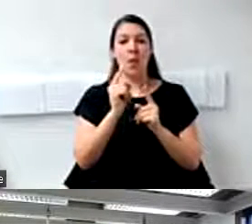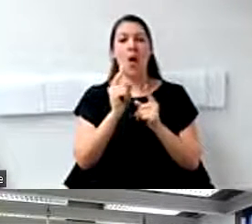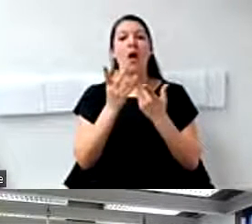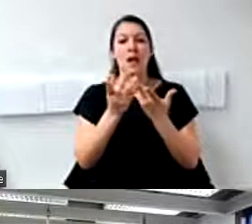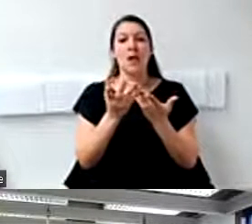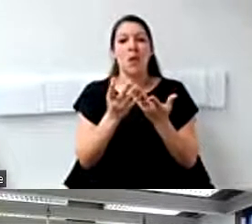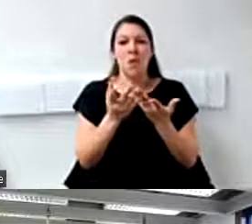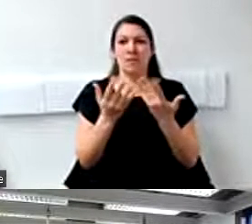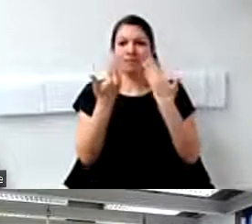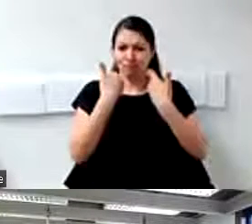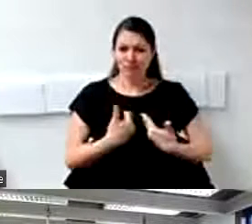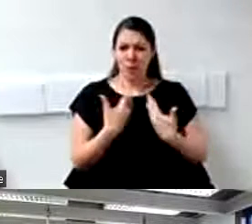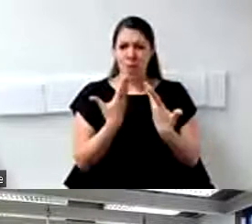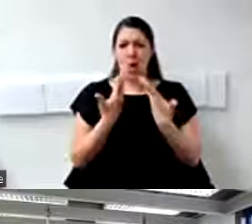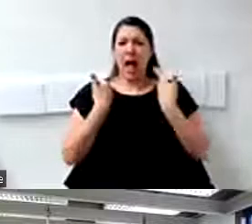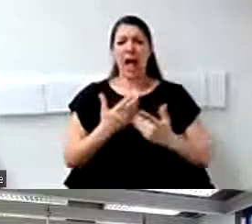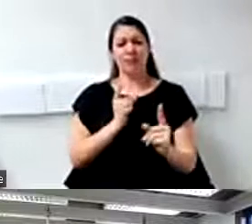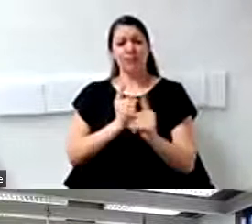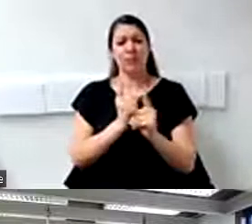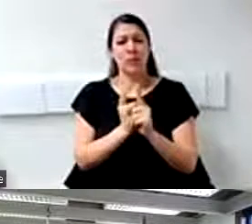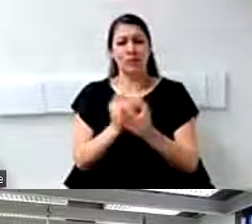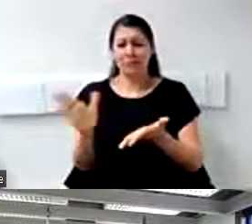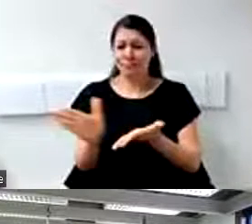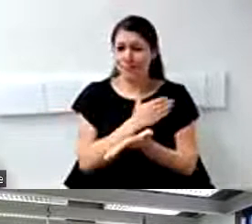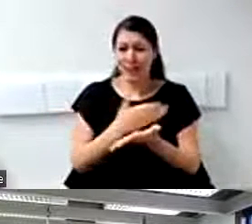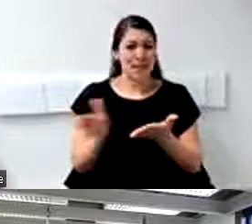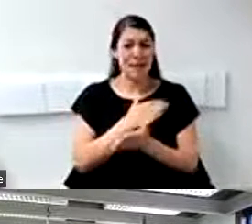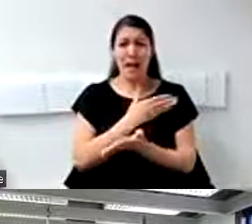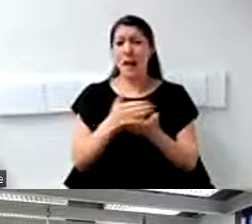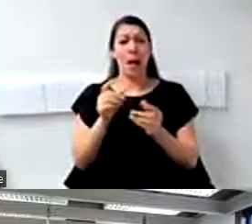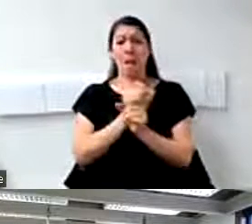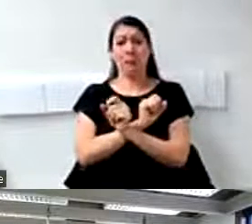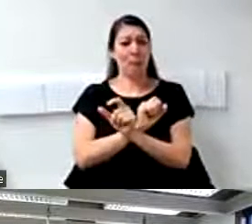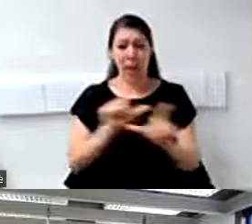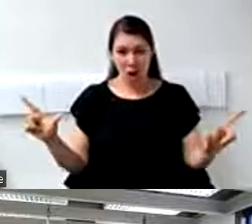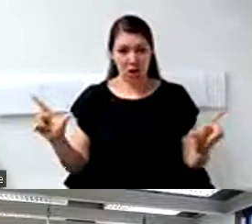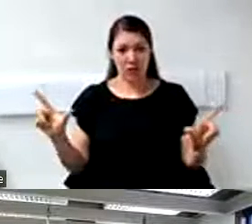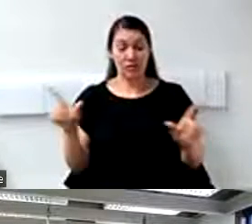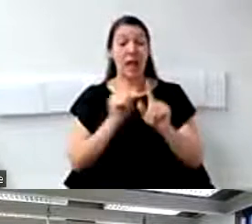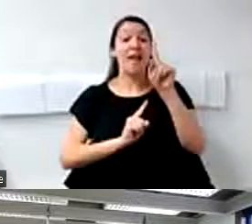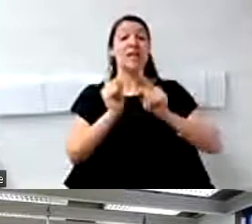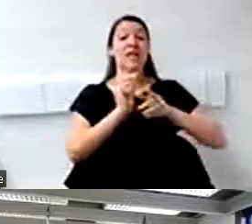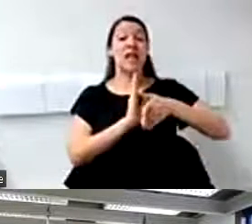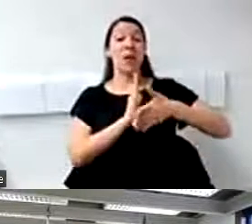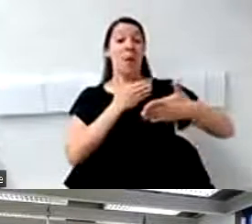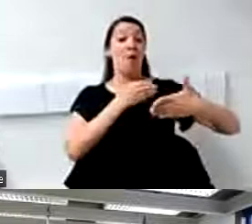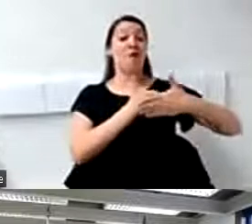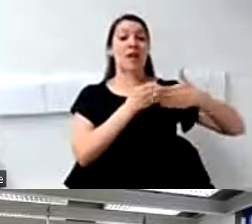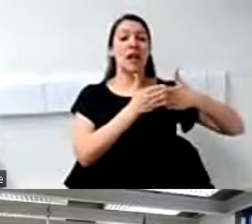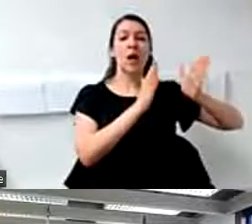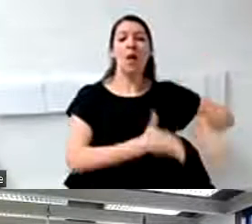excluyente, discriminatorio, que la parte física. ¿Sí? Si decimos la parte física, quizás sí haya que